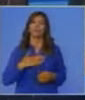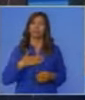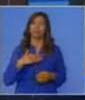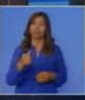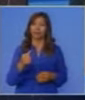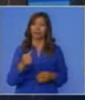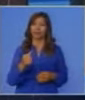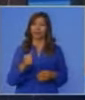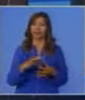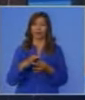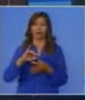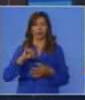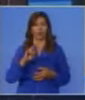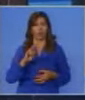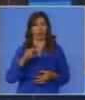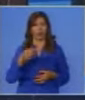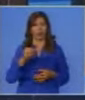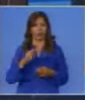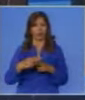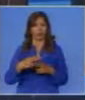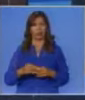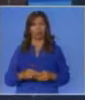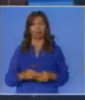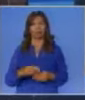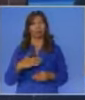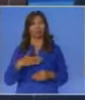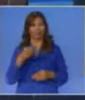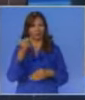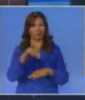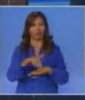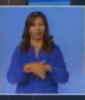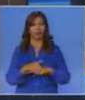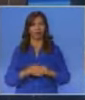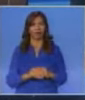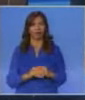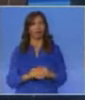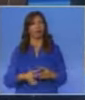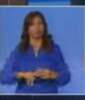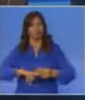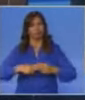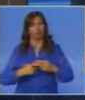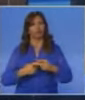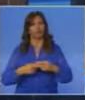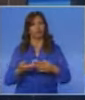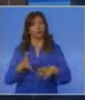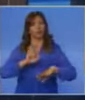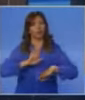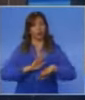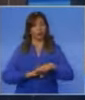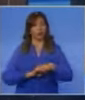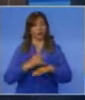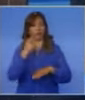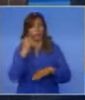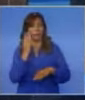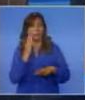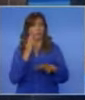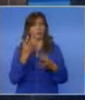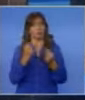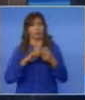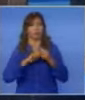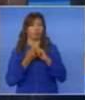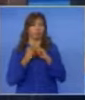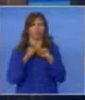Muy buenas tardes. Buenas tardes, Gigi, amigos, bienvenidos. Empezamos 24 horas con el caos que muchos padres de familia deben